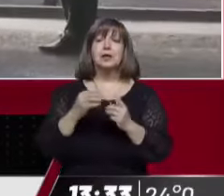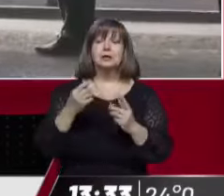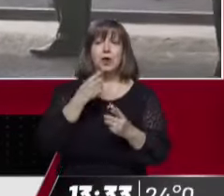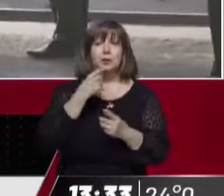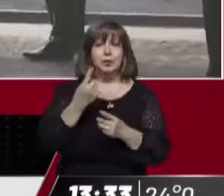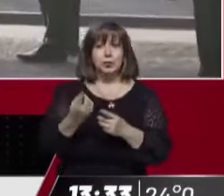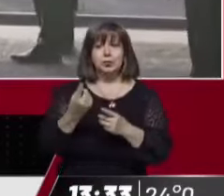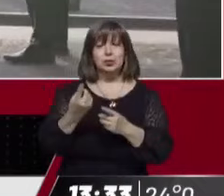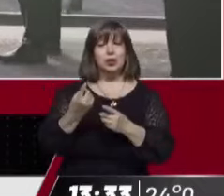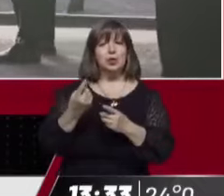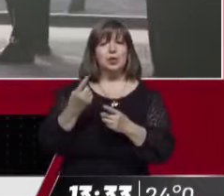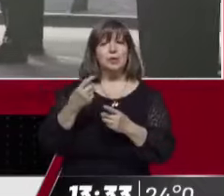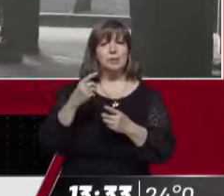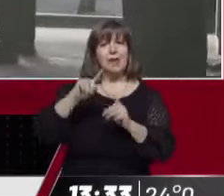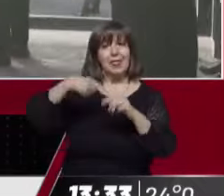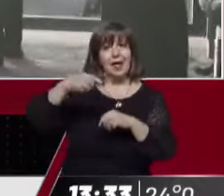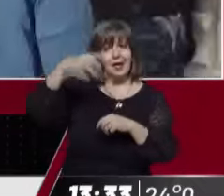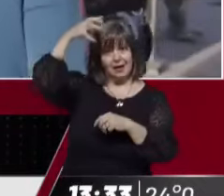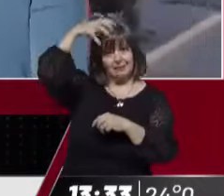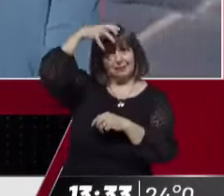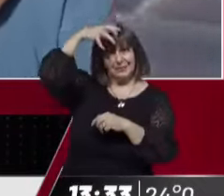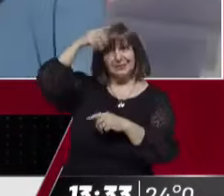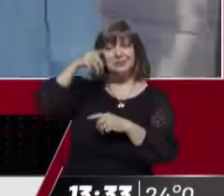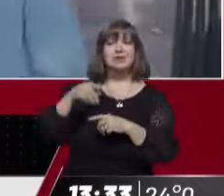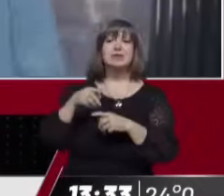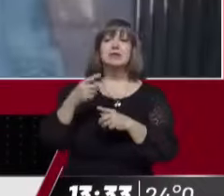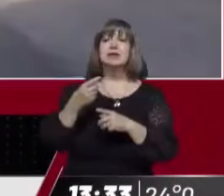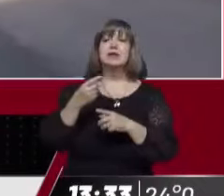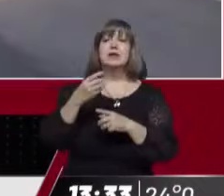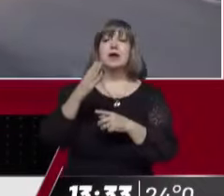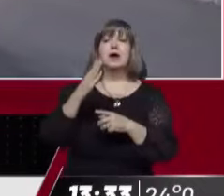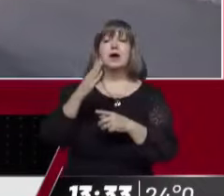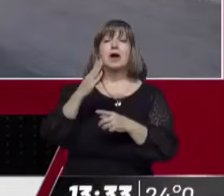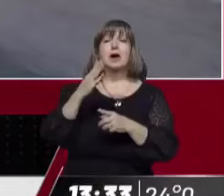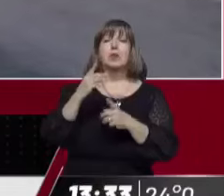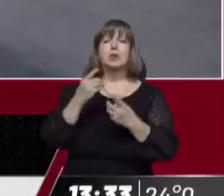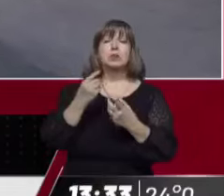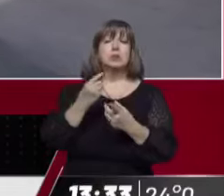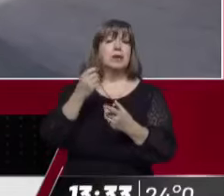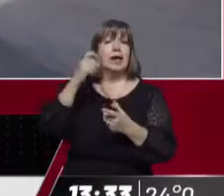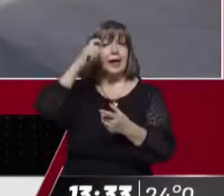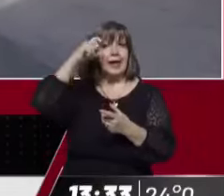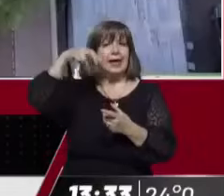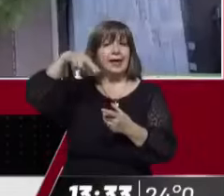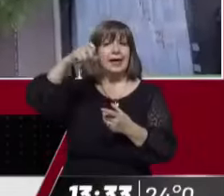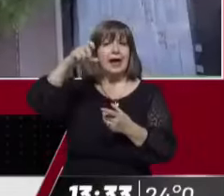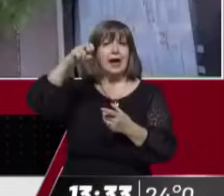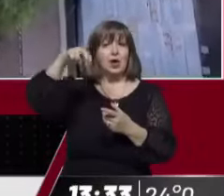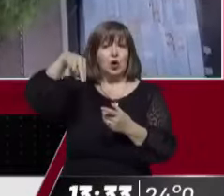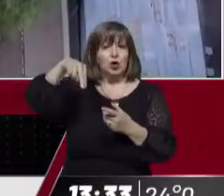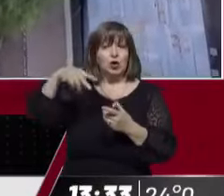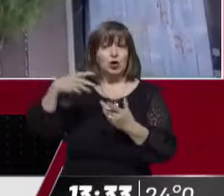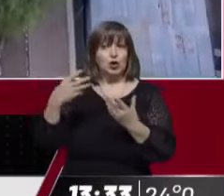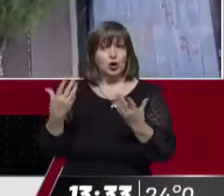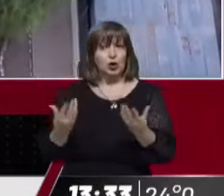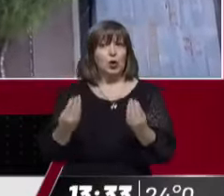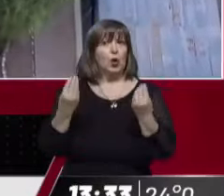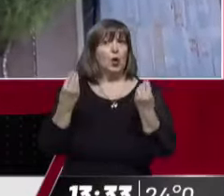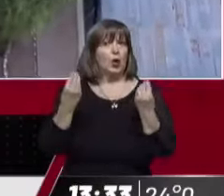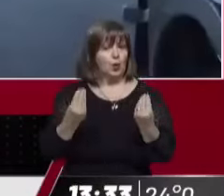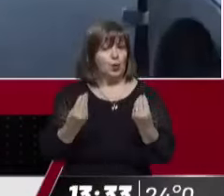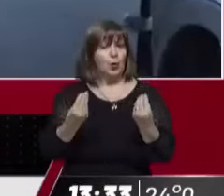de los puntos. Justamente, nosotros creemos que se llame ENACOM o el nombre que se le quiera poner,